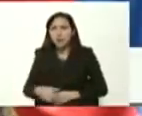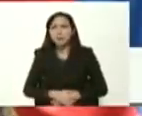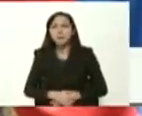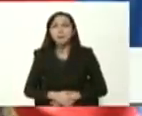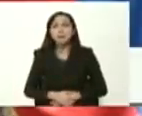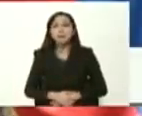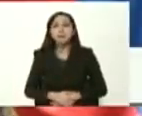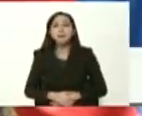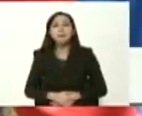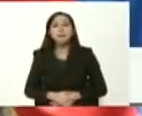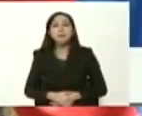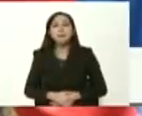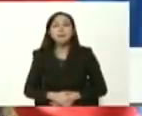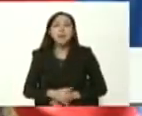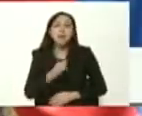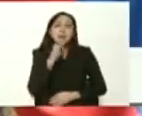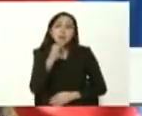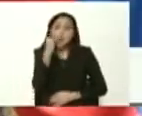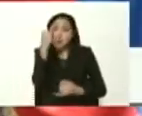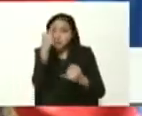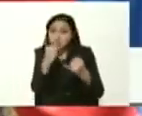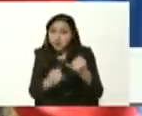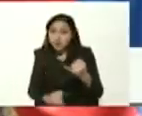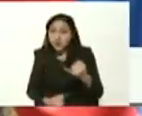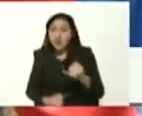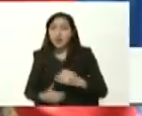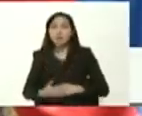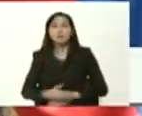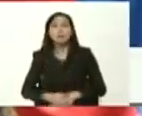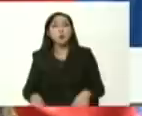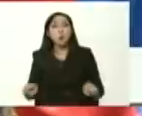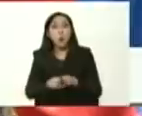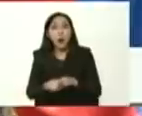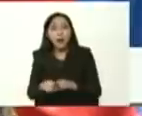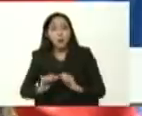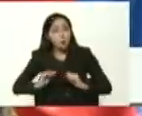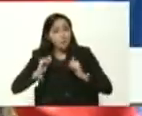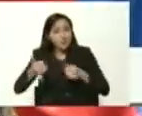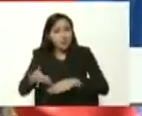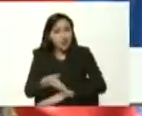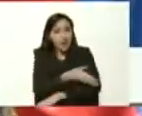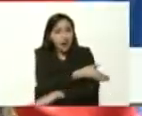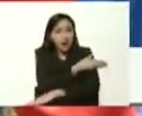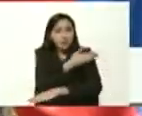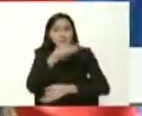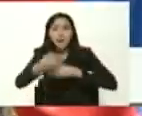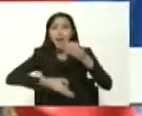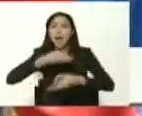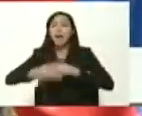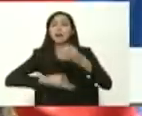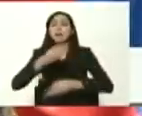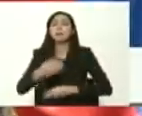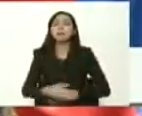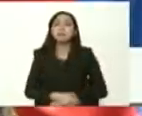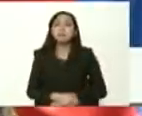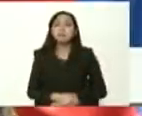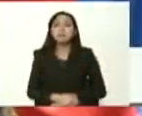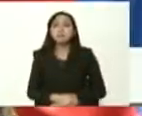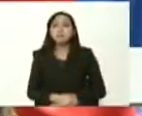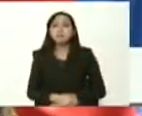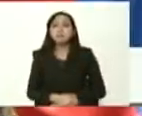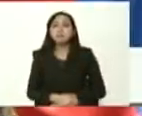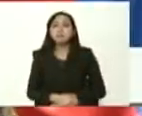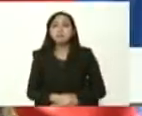Ya un comentario final, como lo dije en mi introducción, en el prólogo a esta rueda de prensa, a